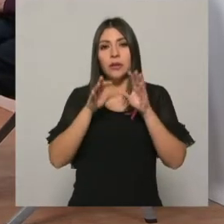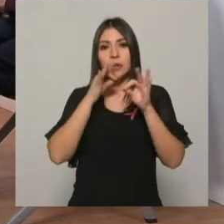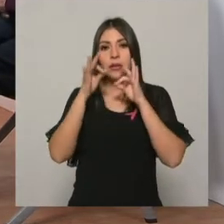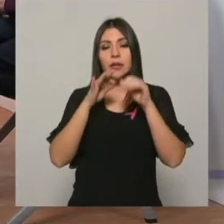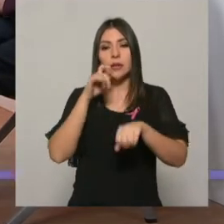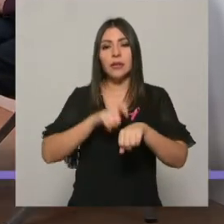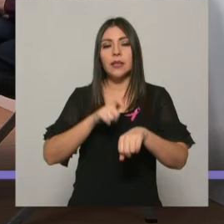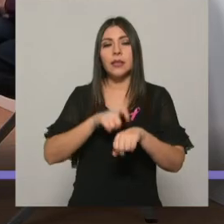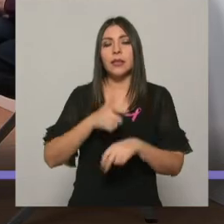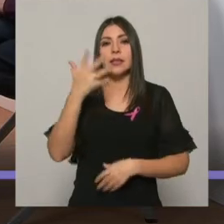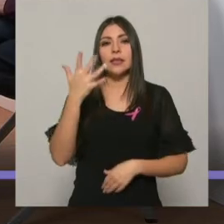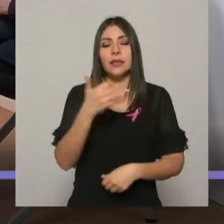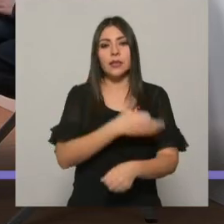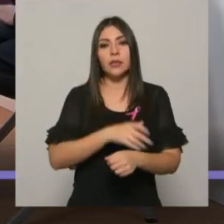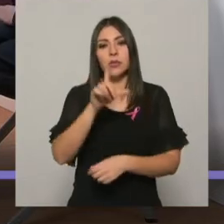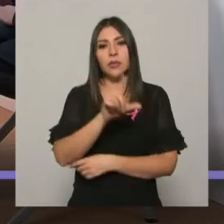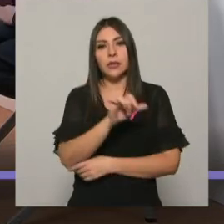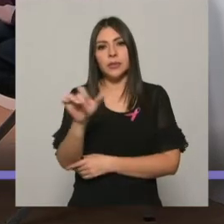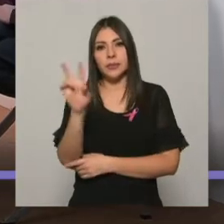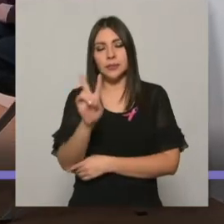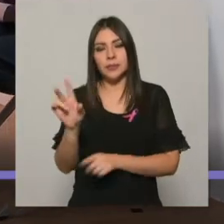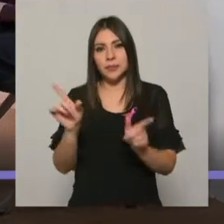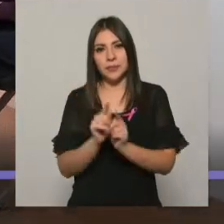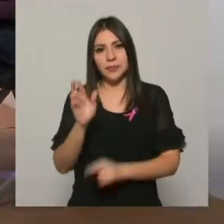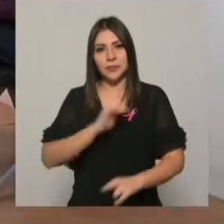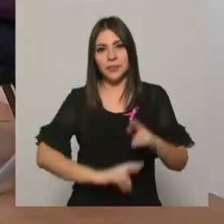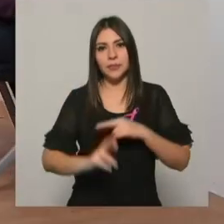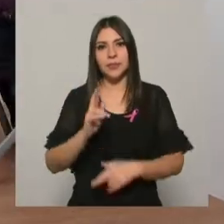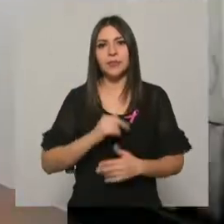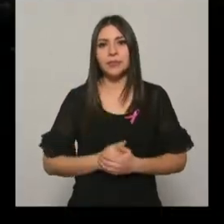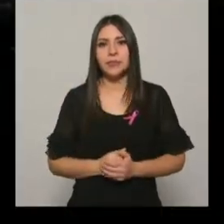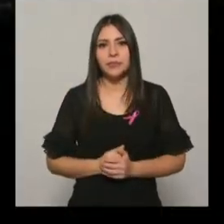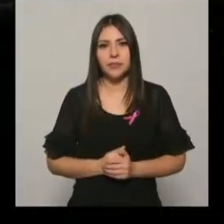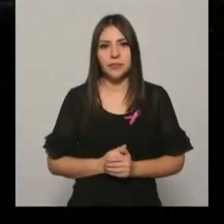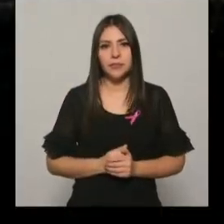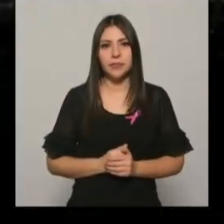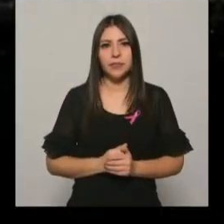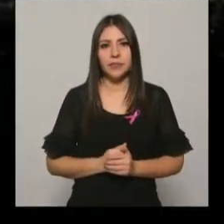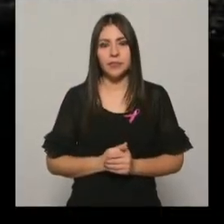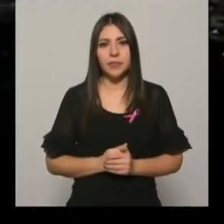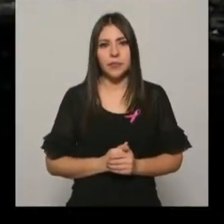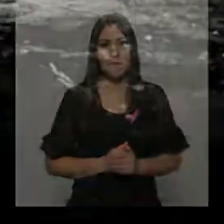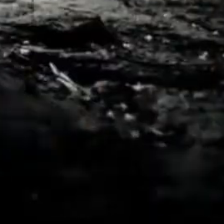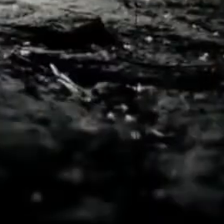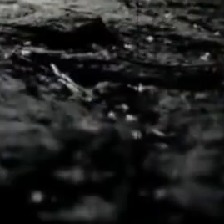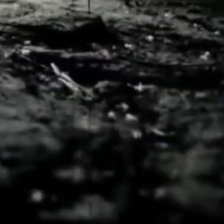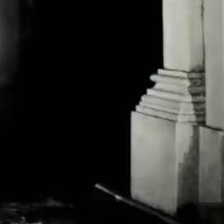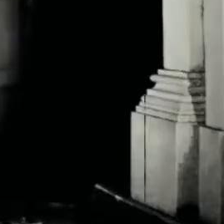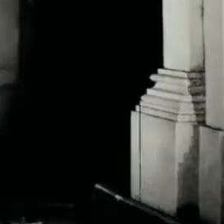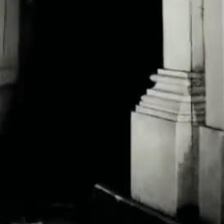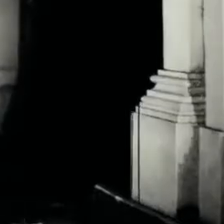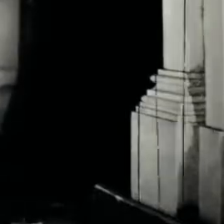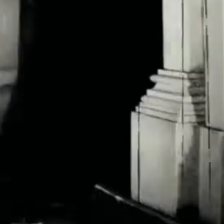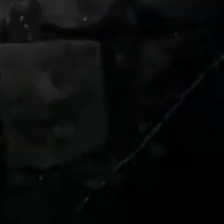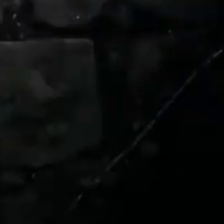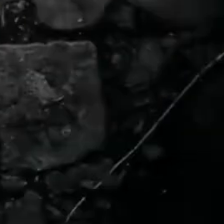5 de la tarde, de lunes a viernes. Ya volvemos.